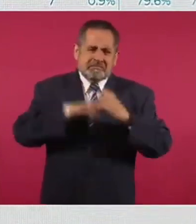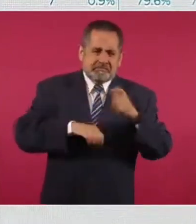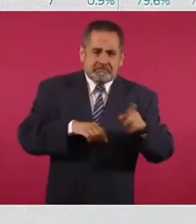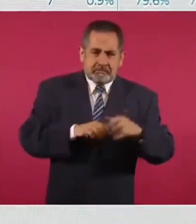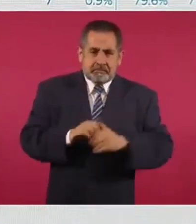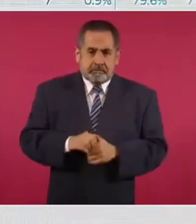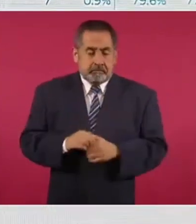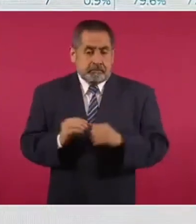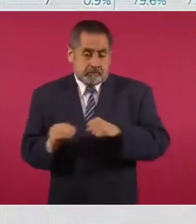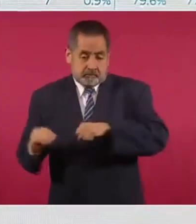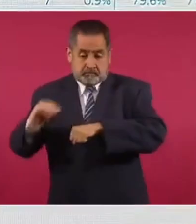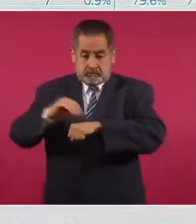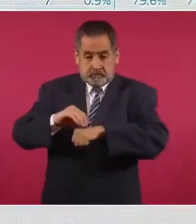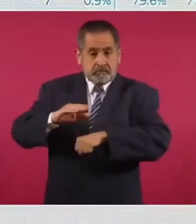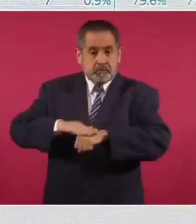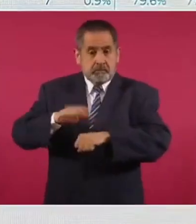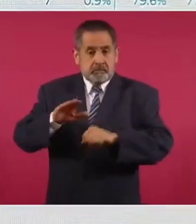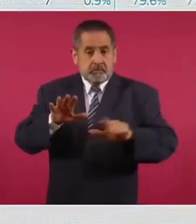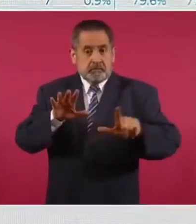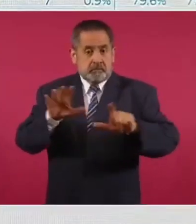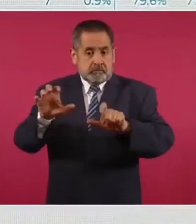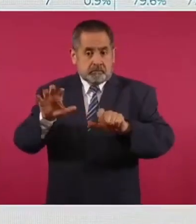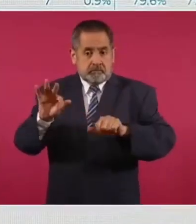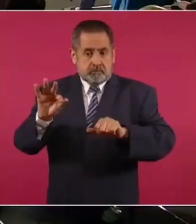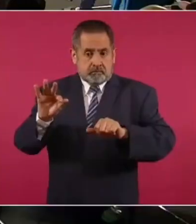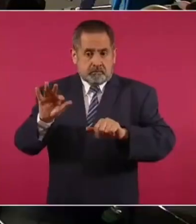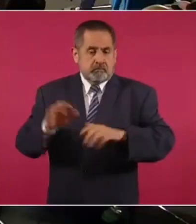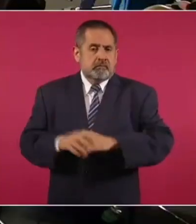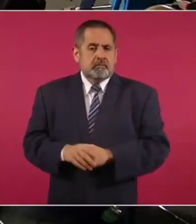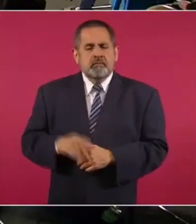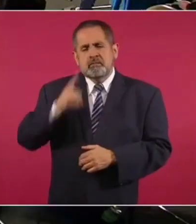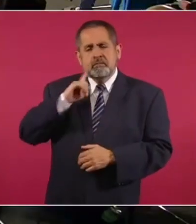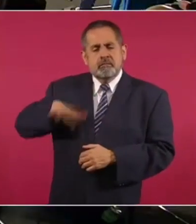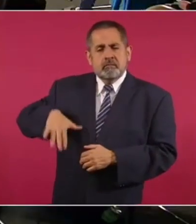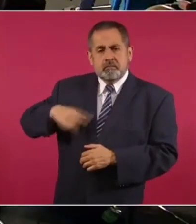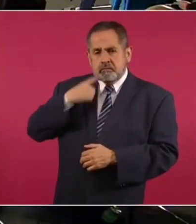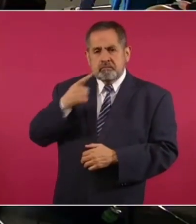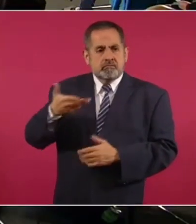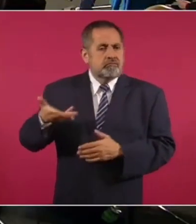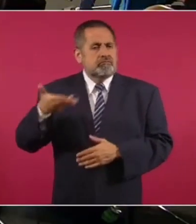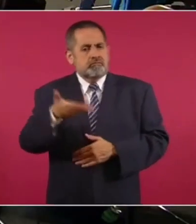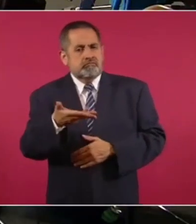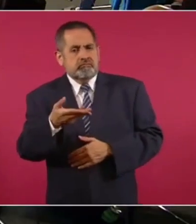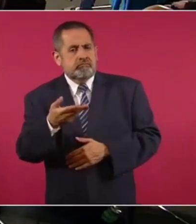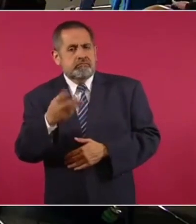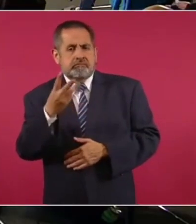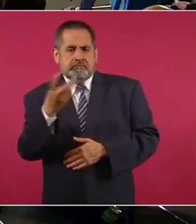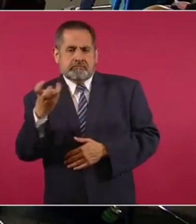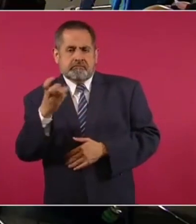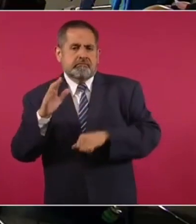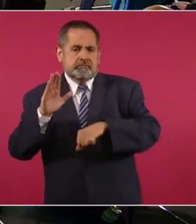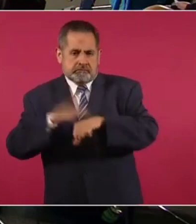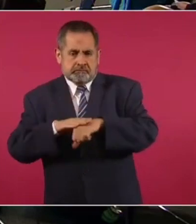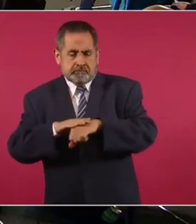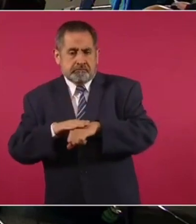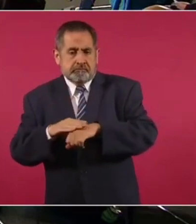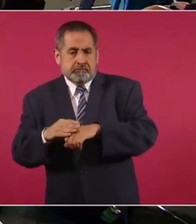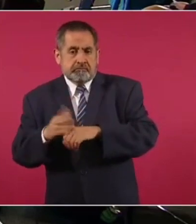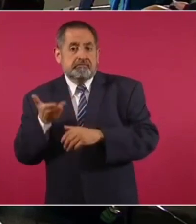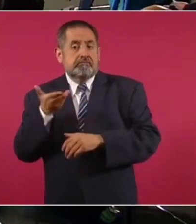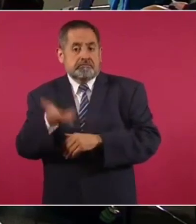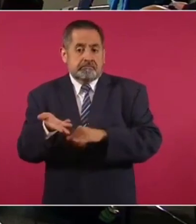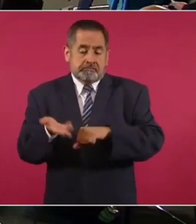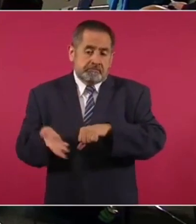a 740. Sí, Y la comisionada acaba de pedir 300 más, de esos 700 pidió 300